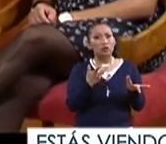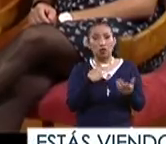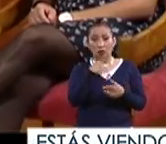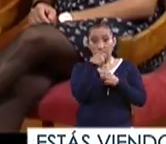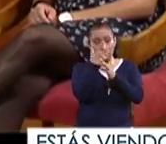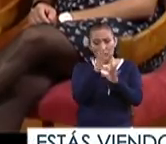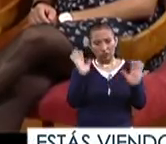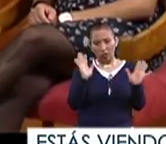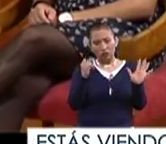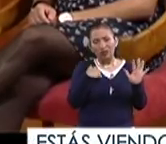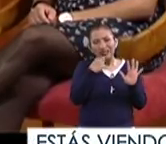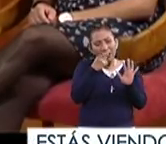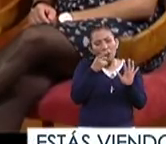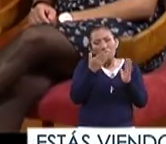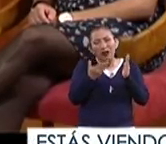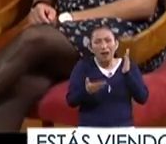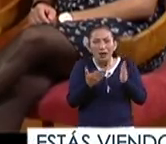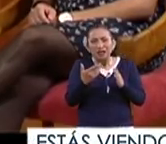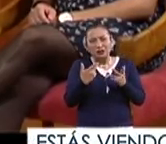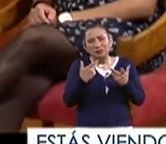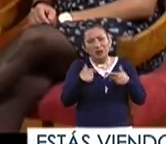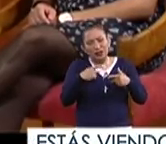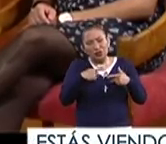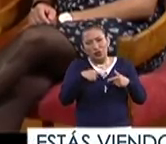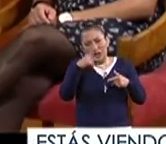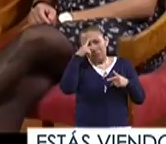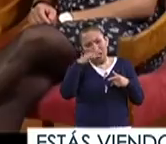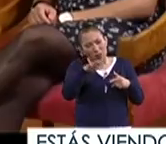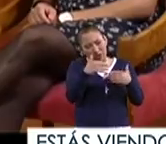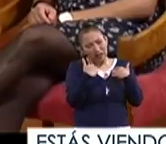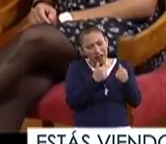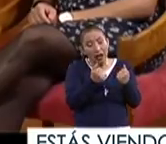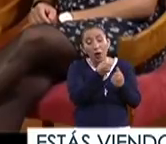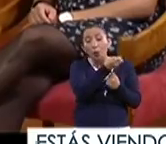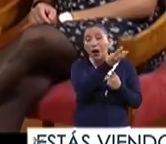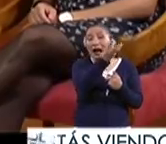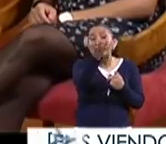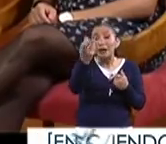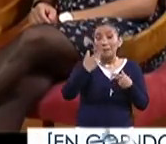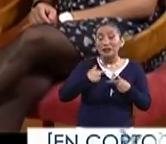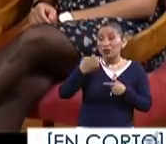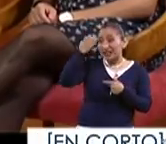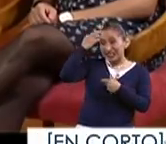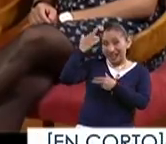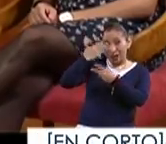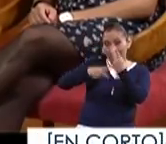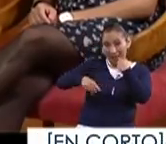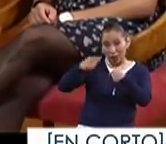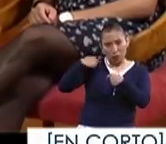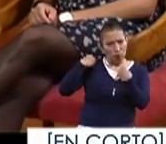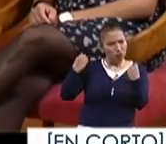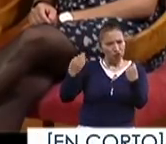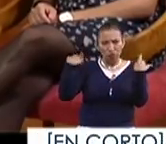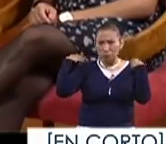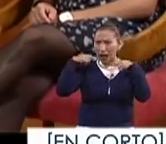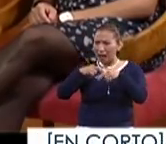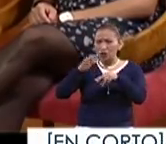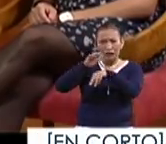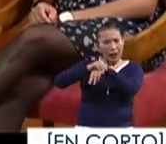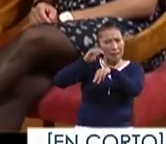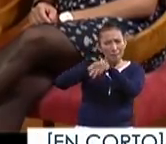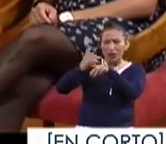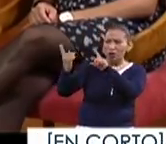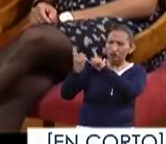por mí, que eso es lo que quisiera que a veces los mexicanos lo entendiéramos. Cualquier extranjero, he tenido muchos profesores,